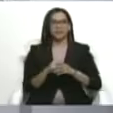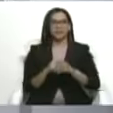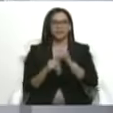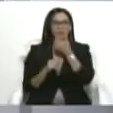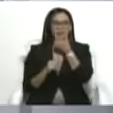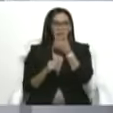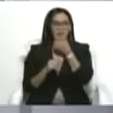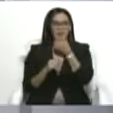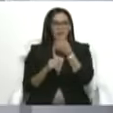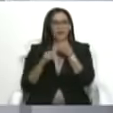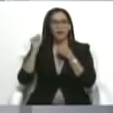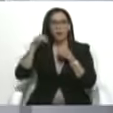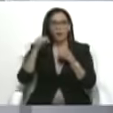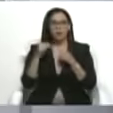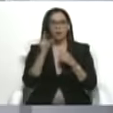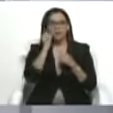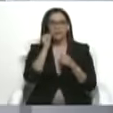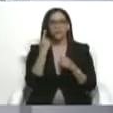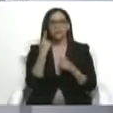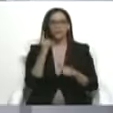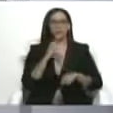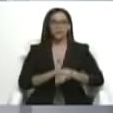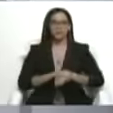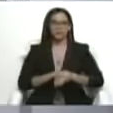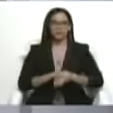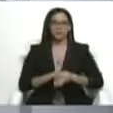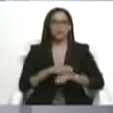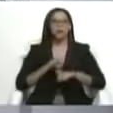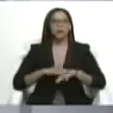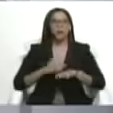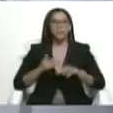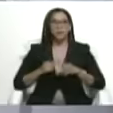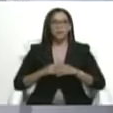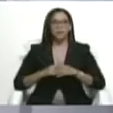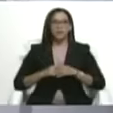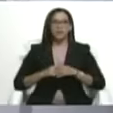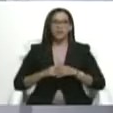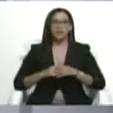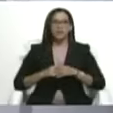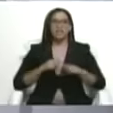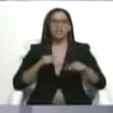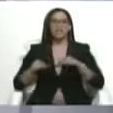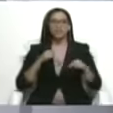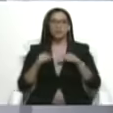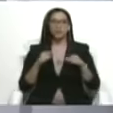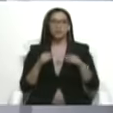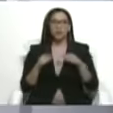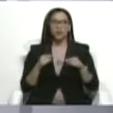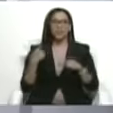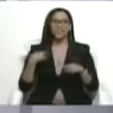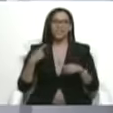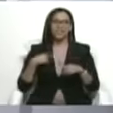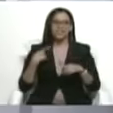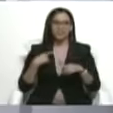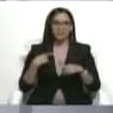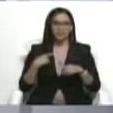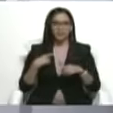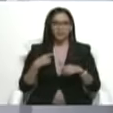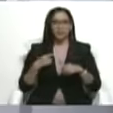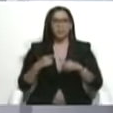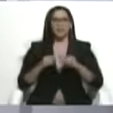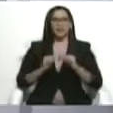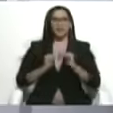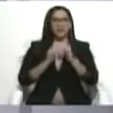los detenidos. Por instrucciones que él tenía para